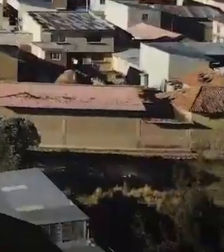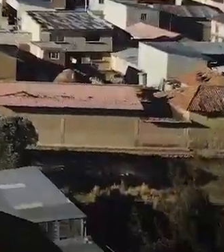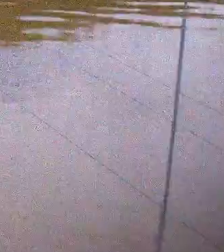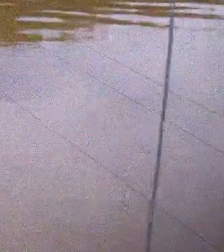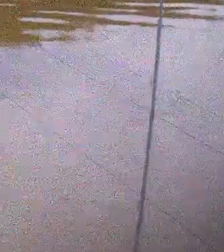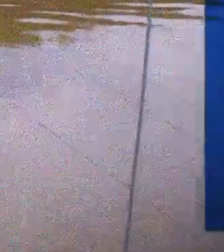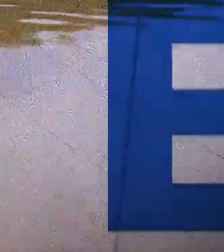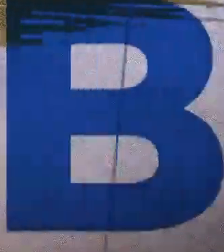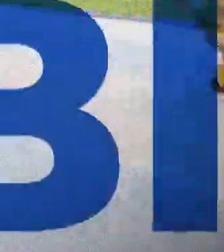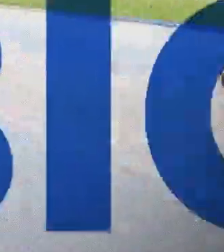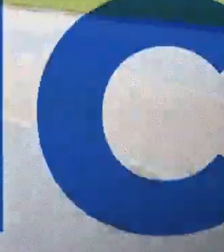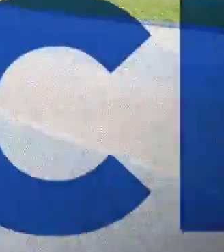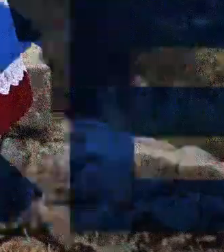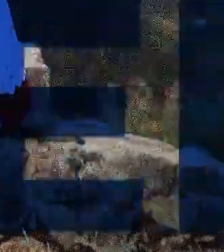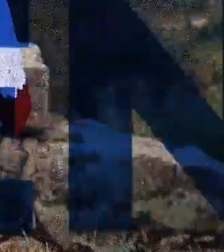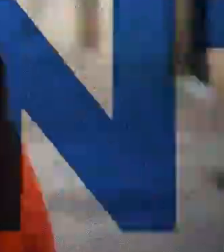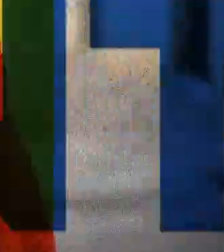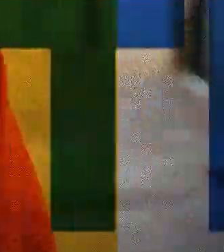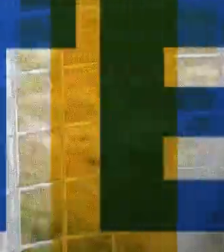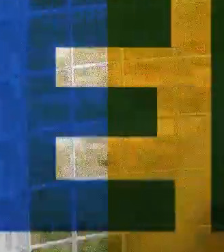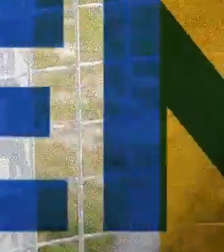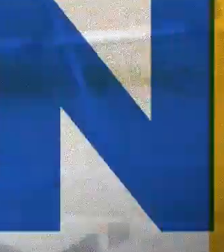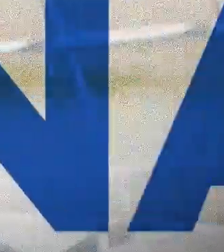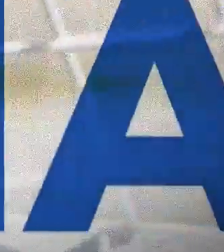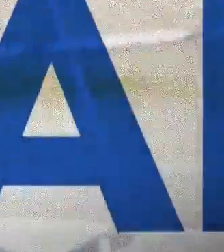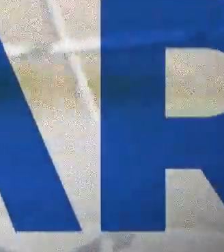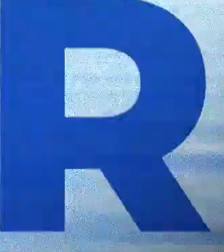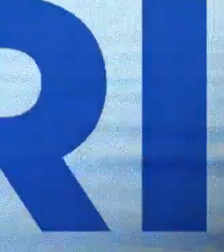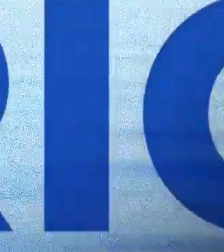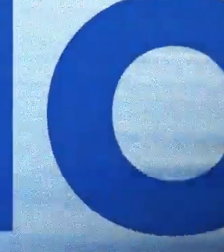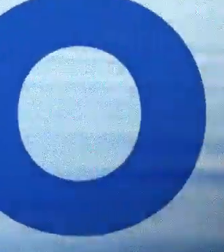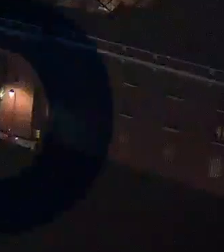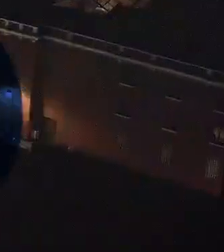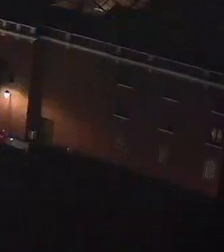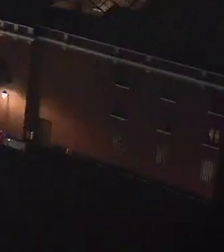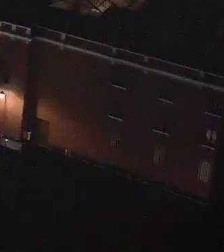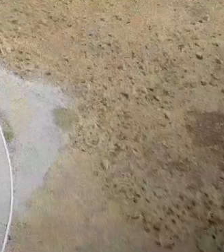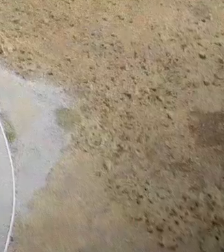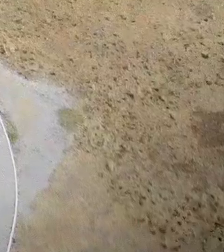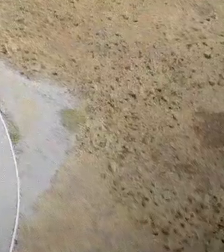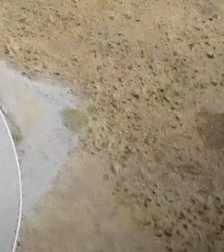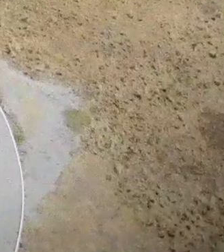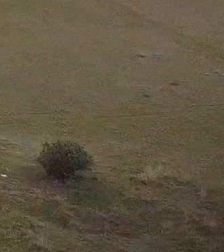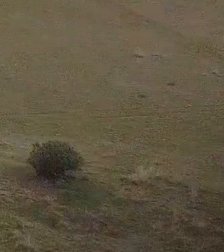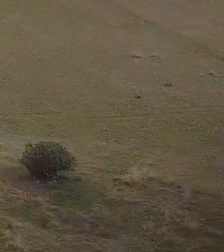construimos. Imagina el futuro si nos unimos.